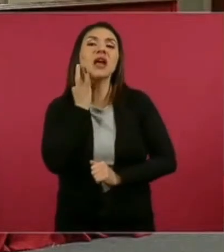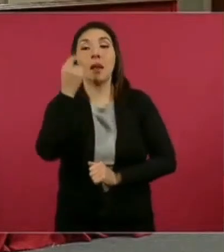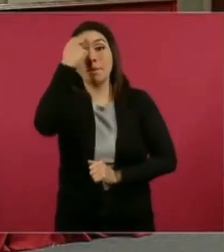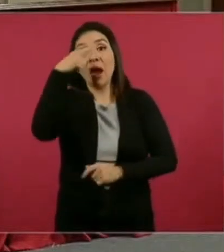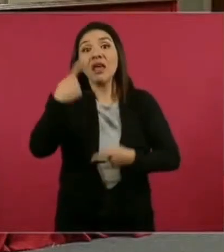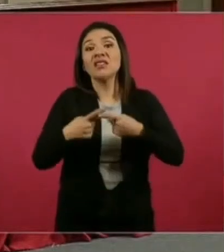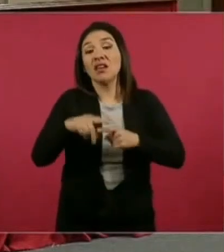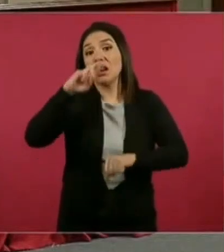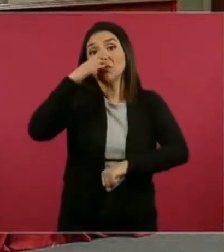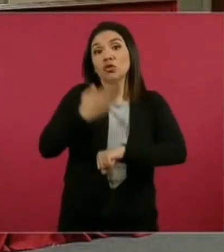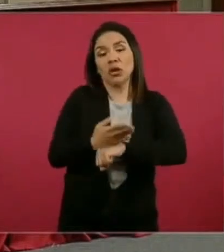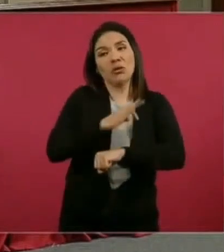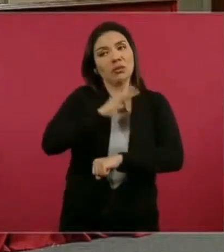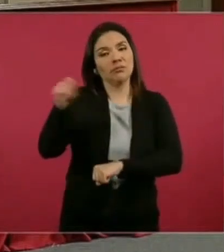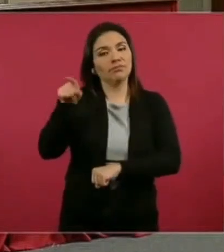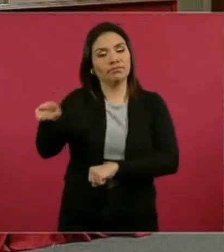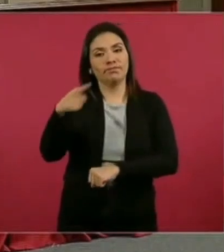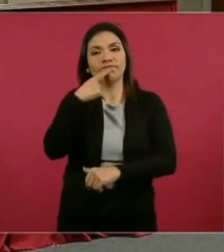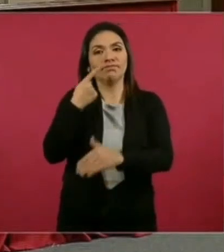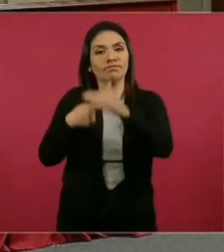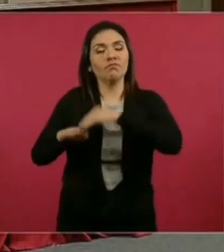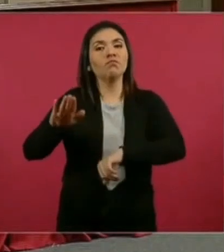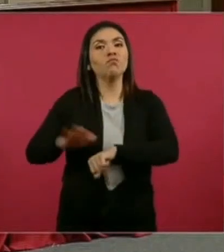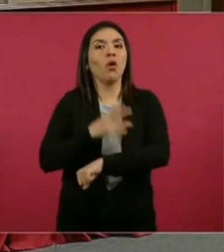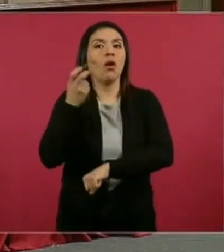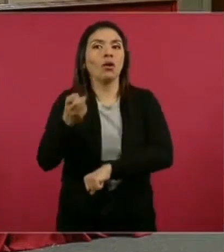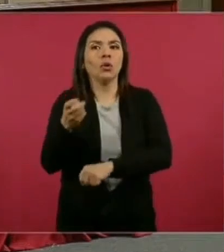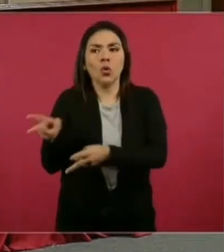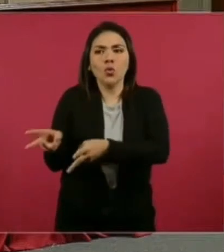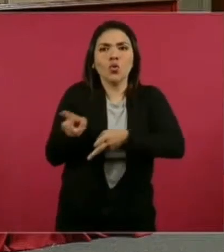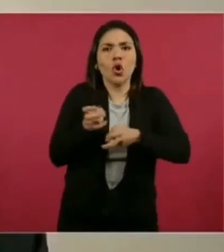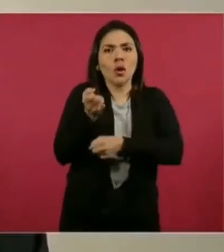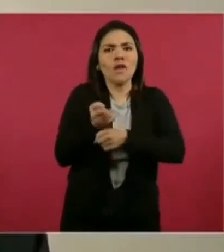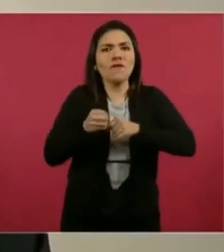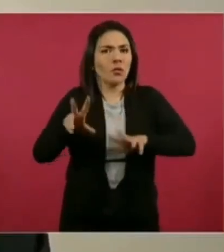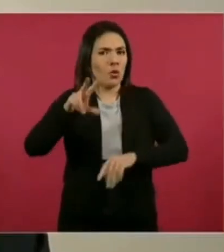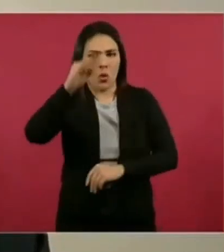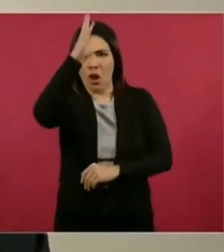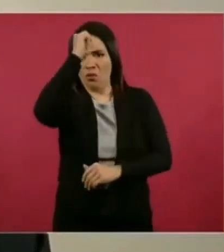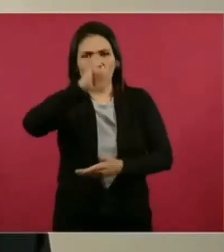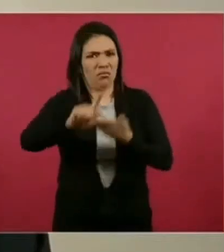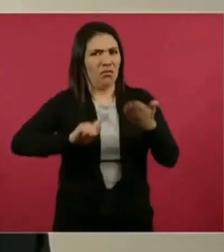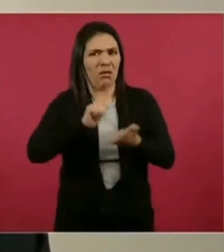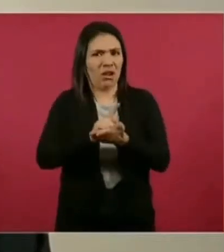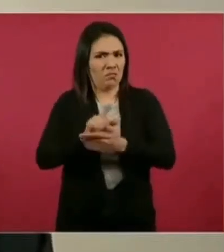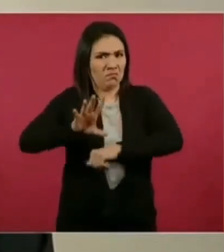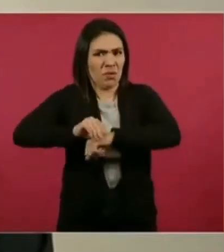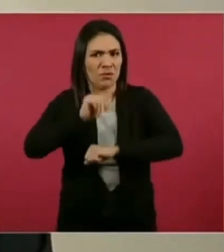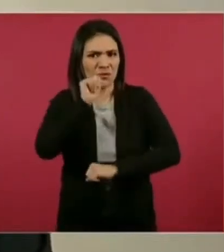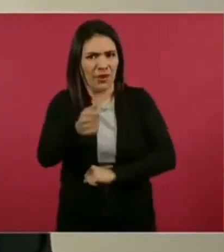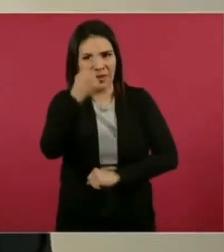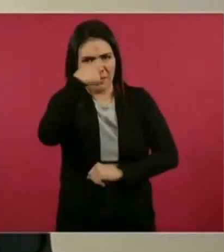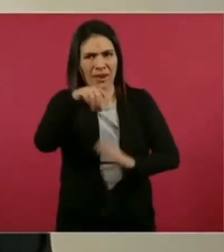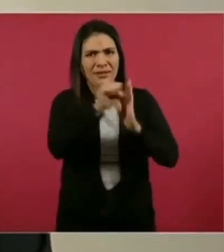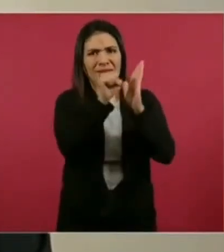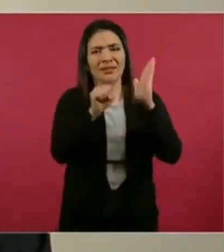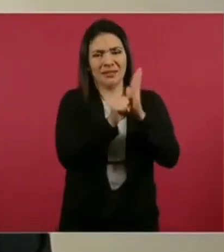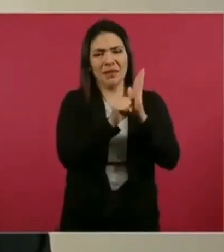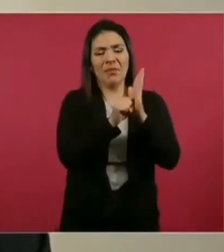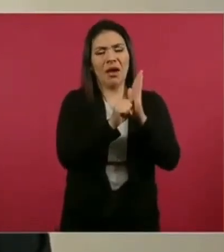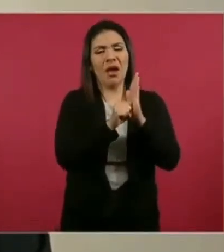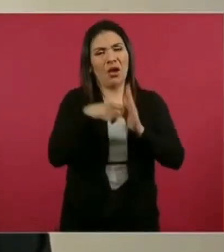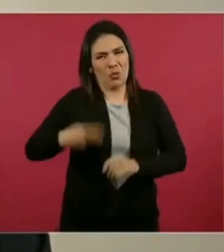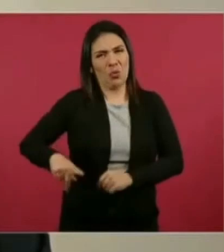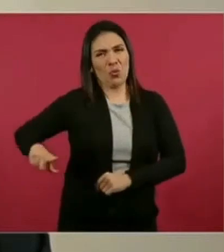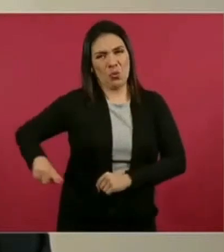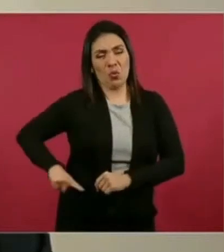contra quien resulte responsable por esta extracción ilegal de información del sistema del